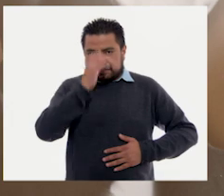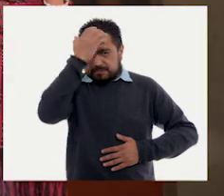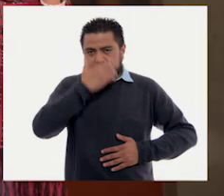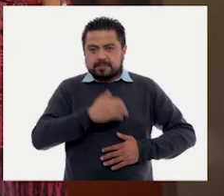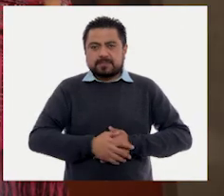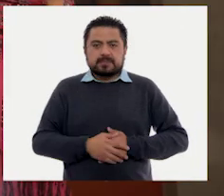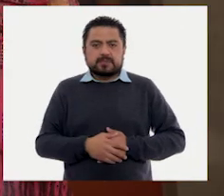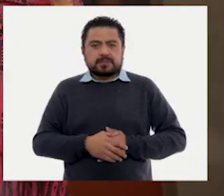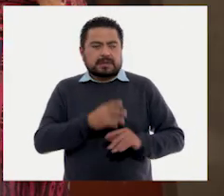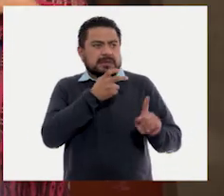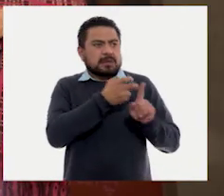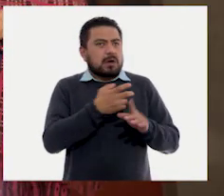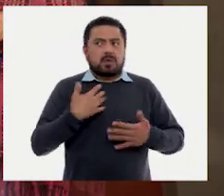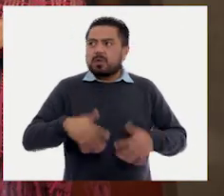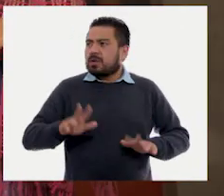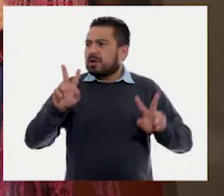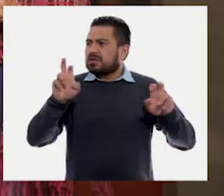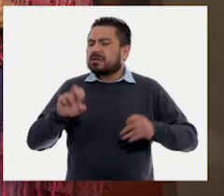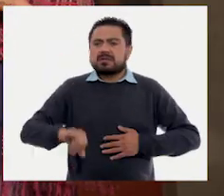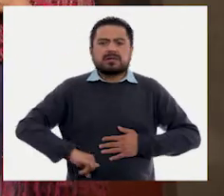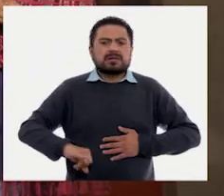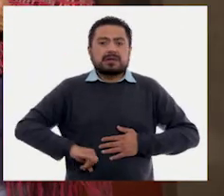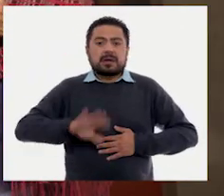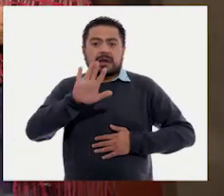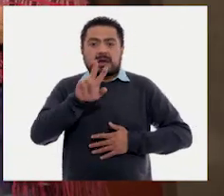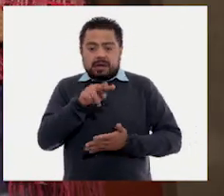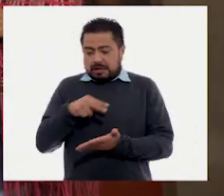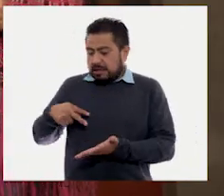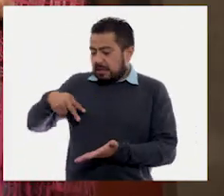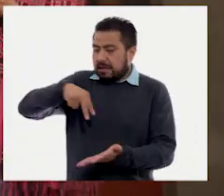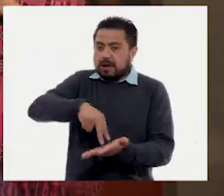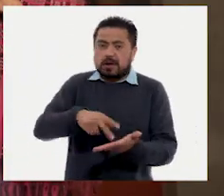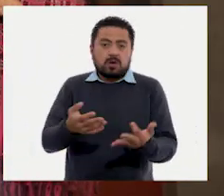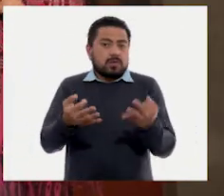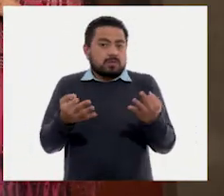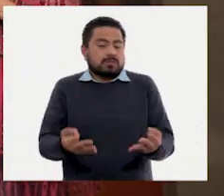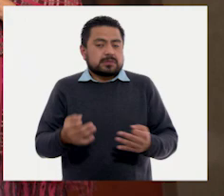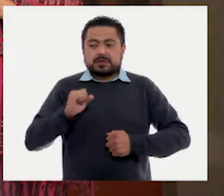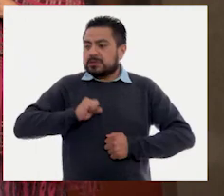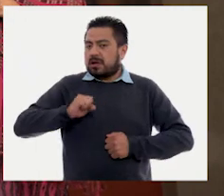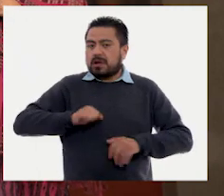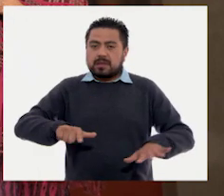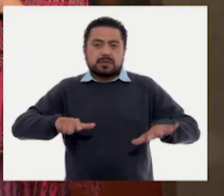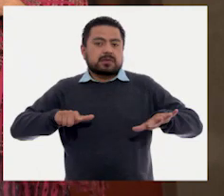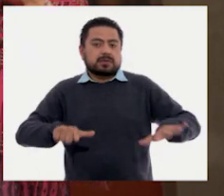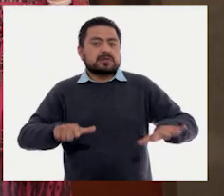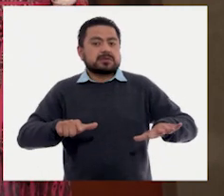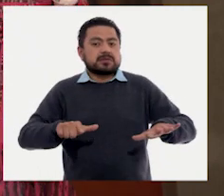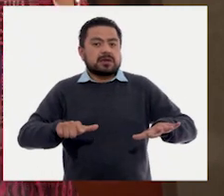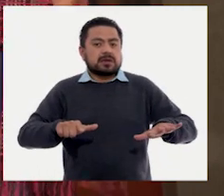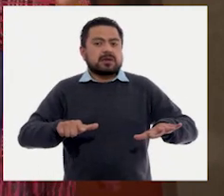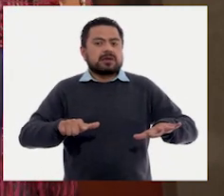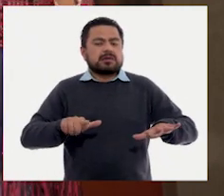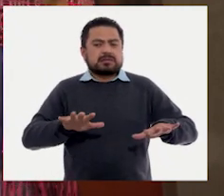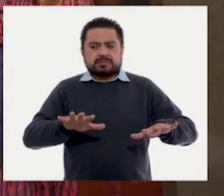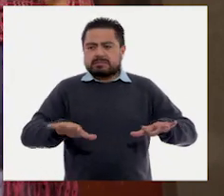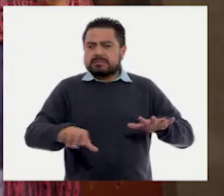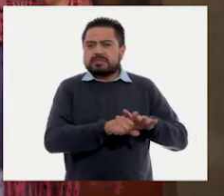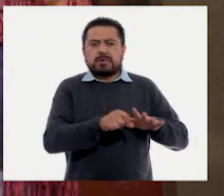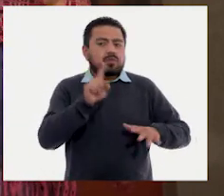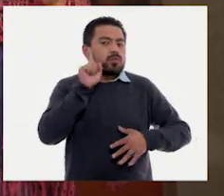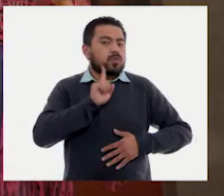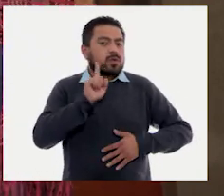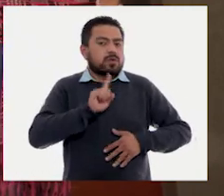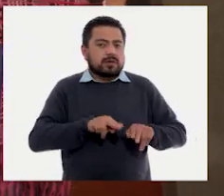que ocupa es muy interesante porque fíjense que aquí estuvo originalmente, en el siglo XVII, un recogimiento para